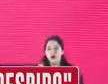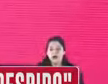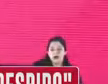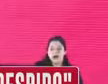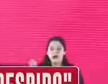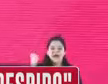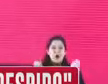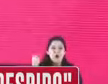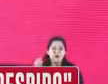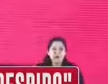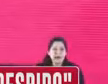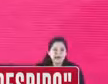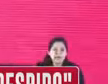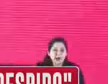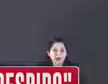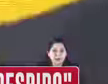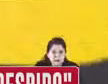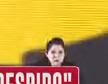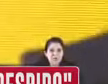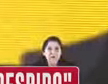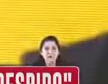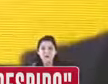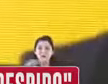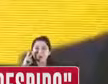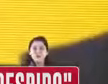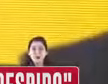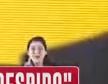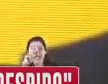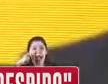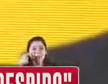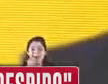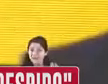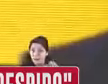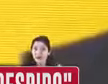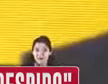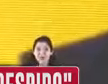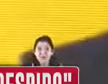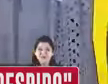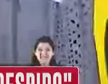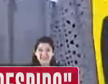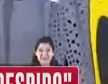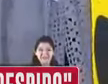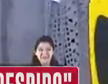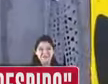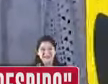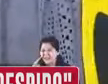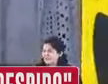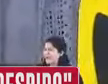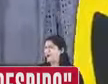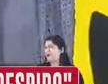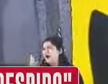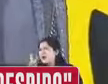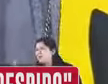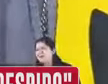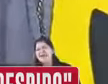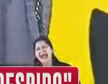la verdad que estaba viendo un videíto que cuando alberto antes de venir para acá me dijo mira qué maravilla es pero en este y